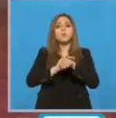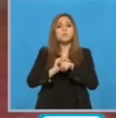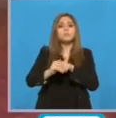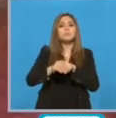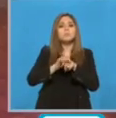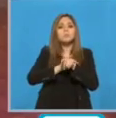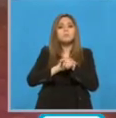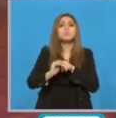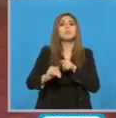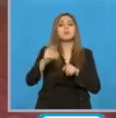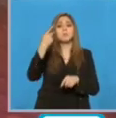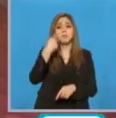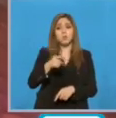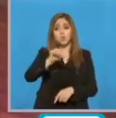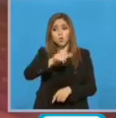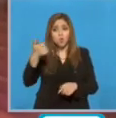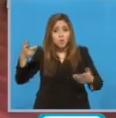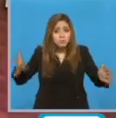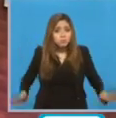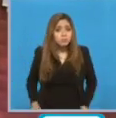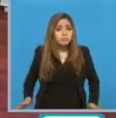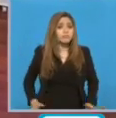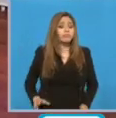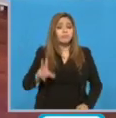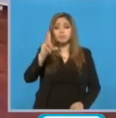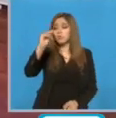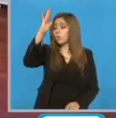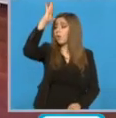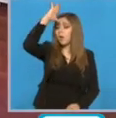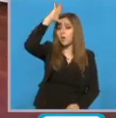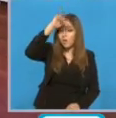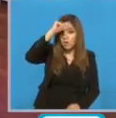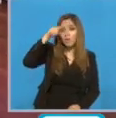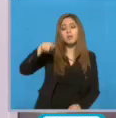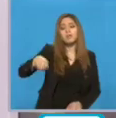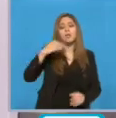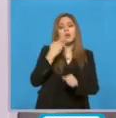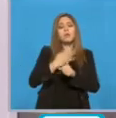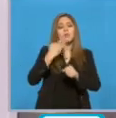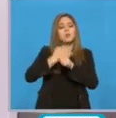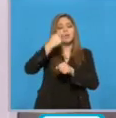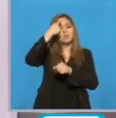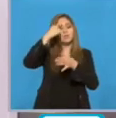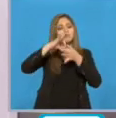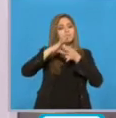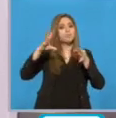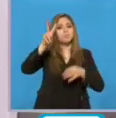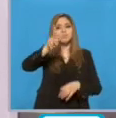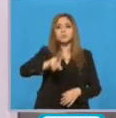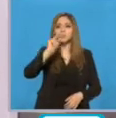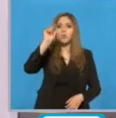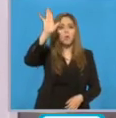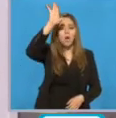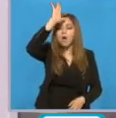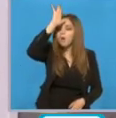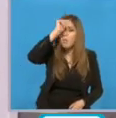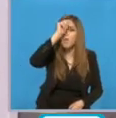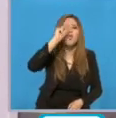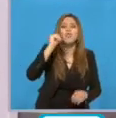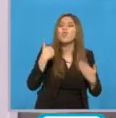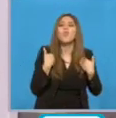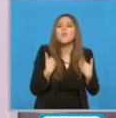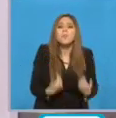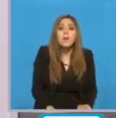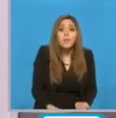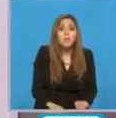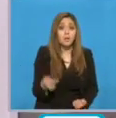de conducta no apropiada que la persona que está en este estado de trance, bueno, no recuerda, no tiene conciencia e incluso